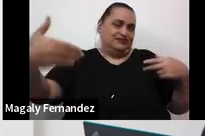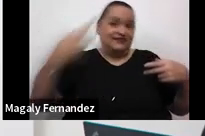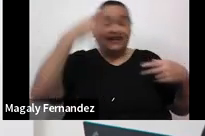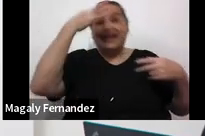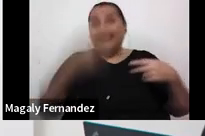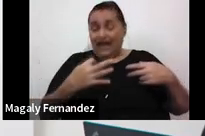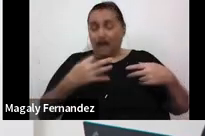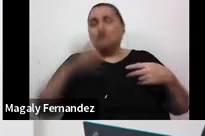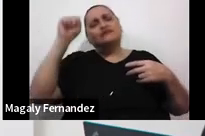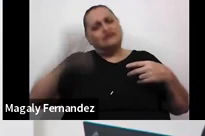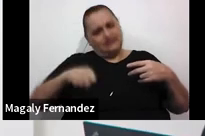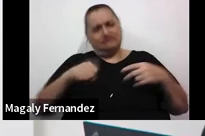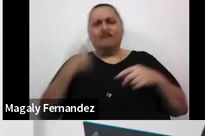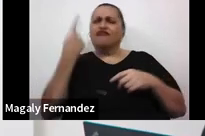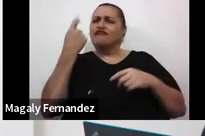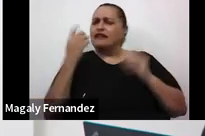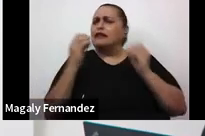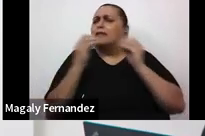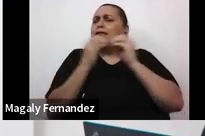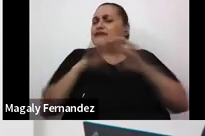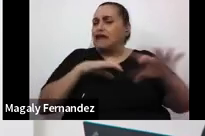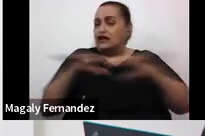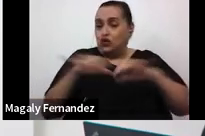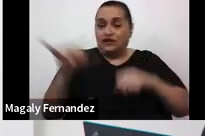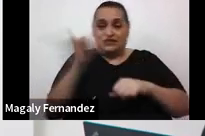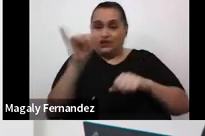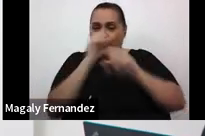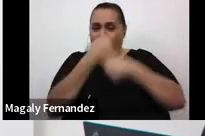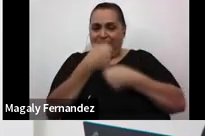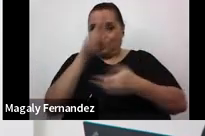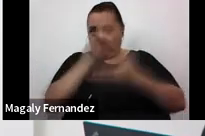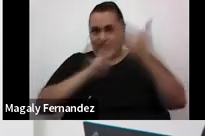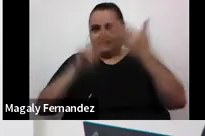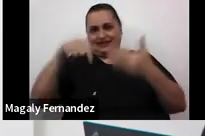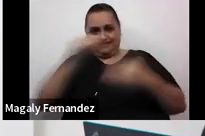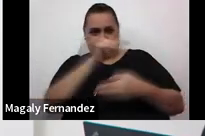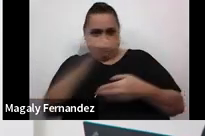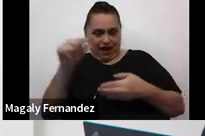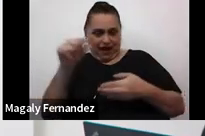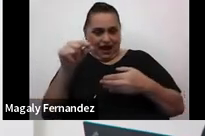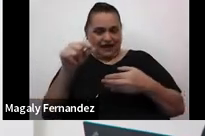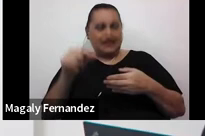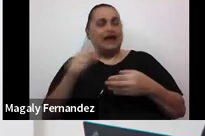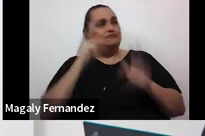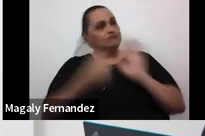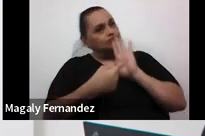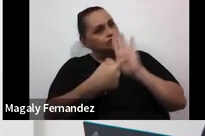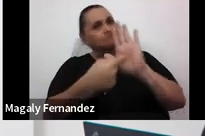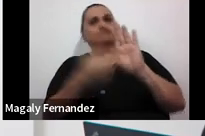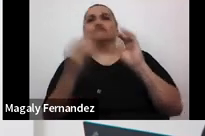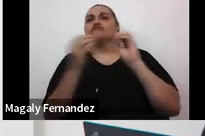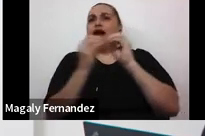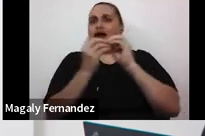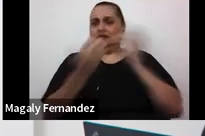sí que hace falta más acciones como esta que está haciendo la universidad esta semana darlas más a conocer y